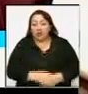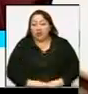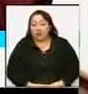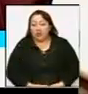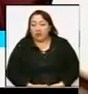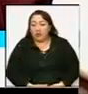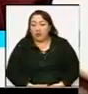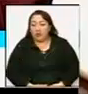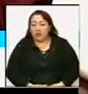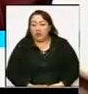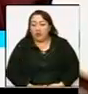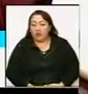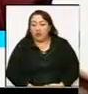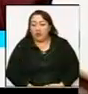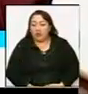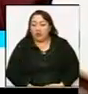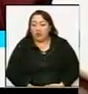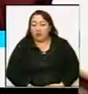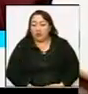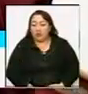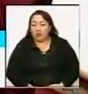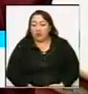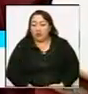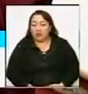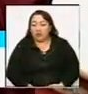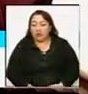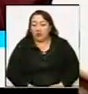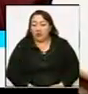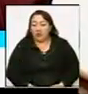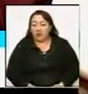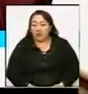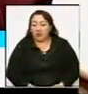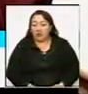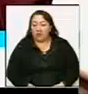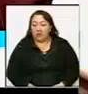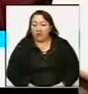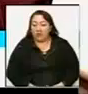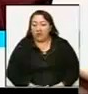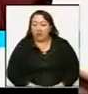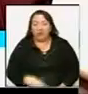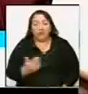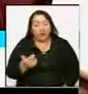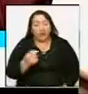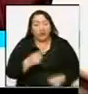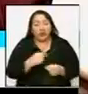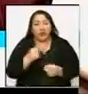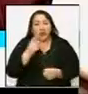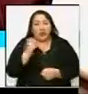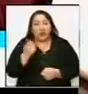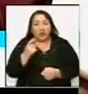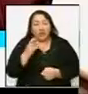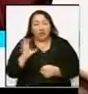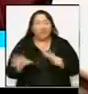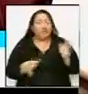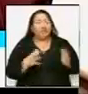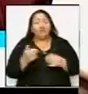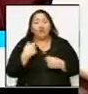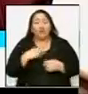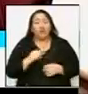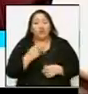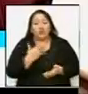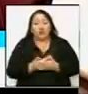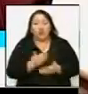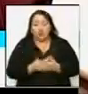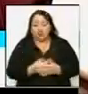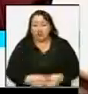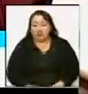y él dijo, no, yo no estoy afiliado porque no aparezco en los padrones. Entonces, creo que nos estamos ahogando un vaso de agua. La